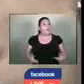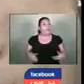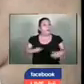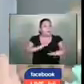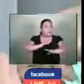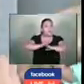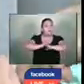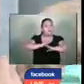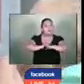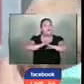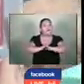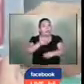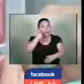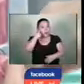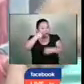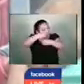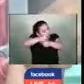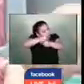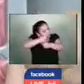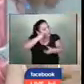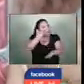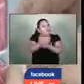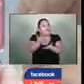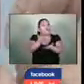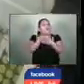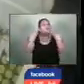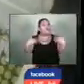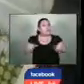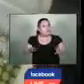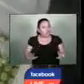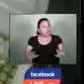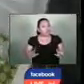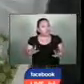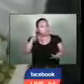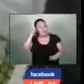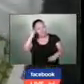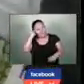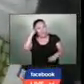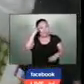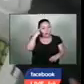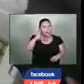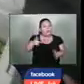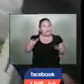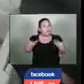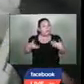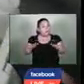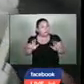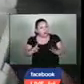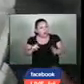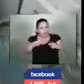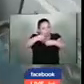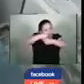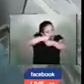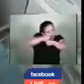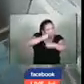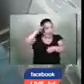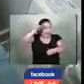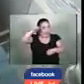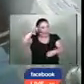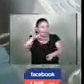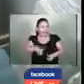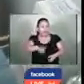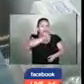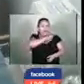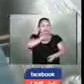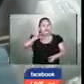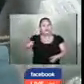inmunológica. Esta evidencia nos ha hecho la aportación en la cual ante el análisis científico del país, ante el